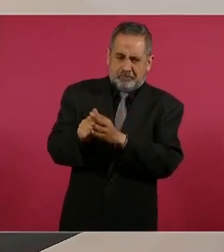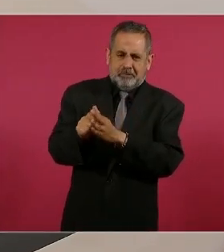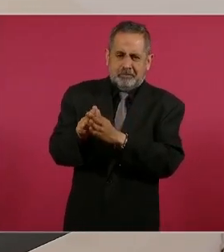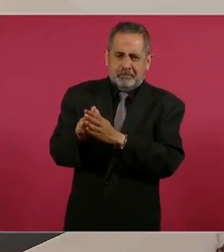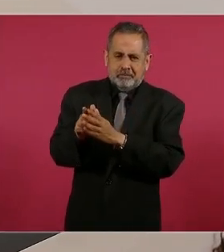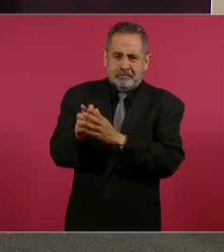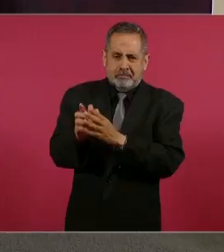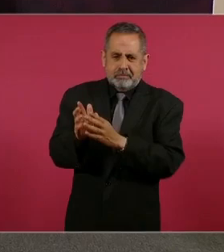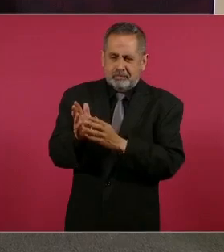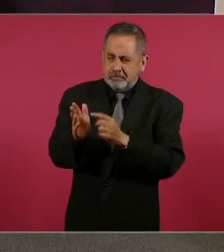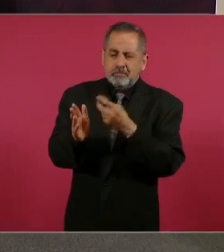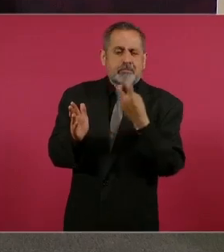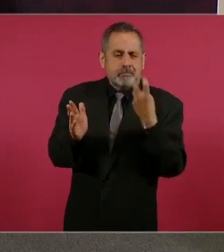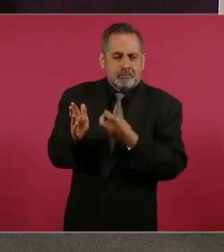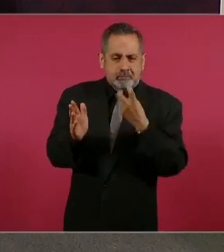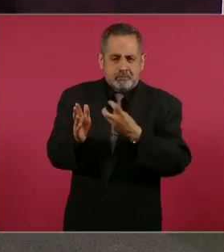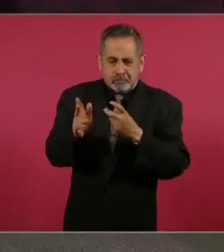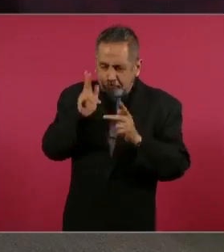con